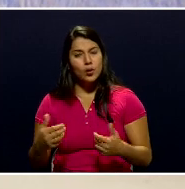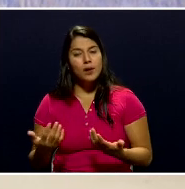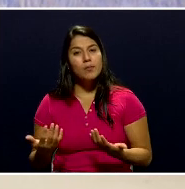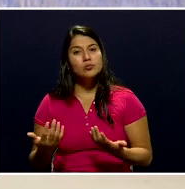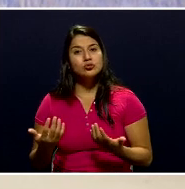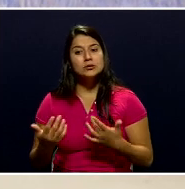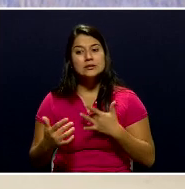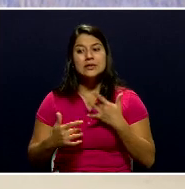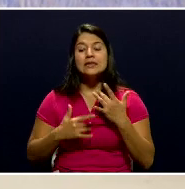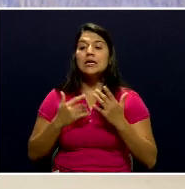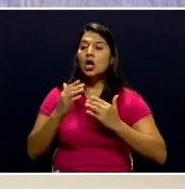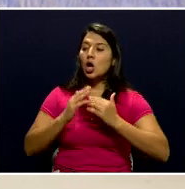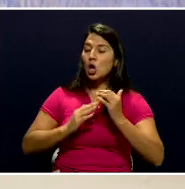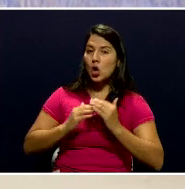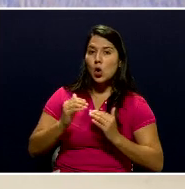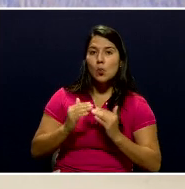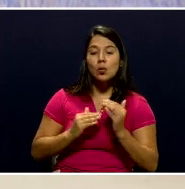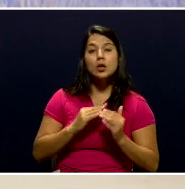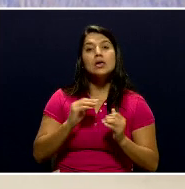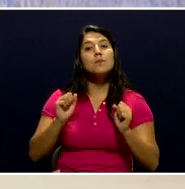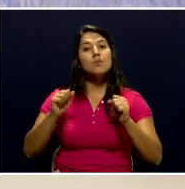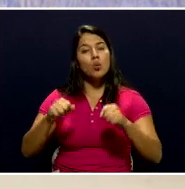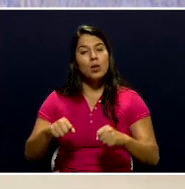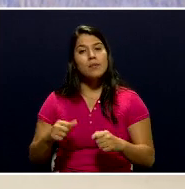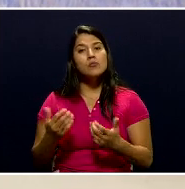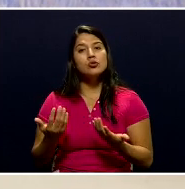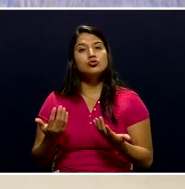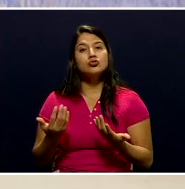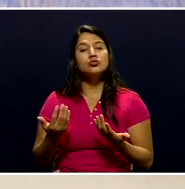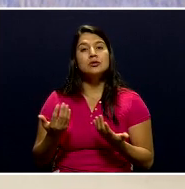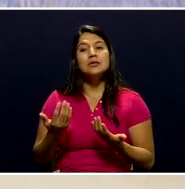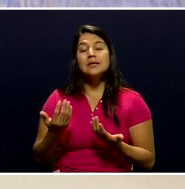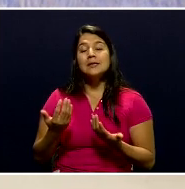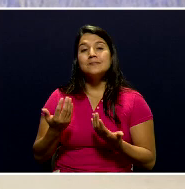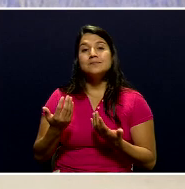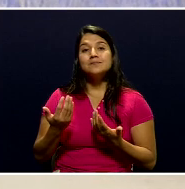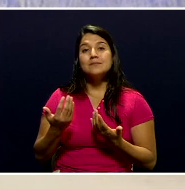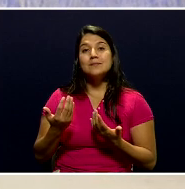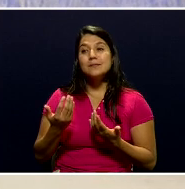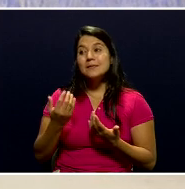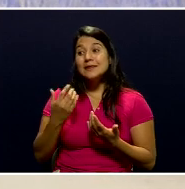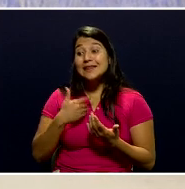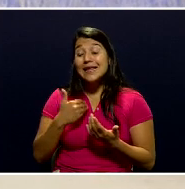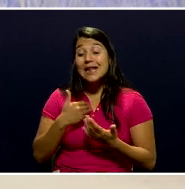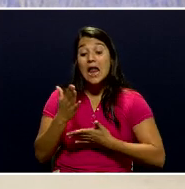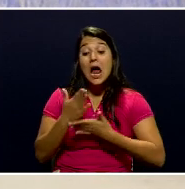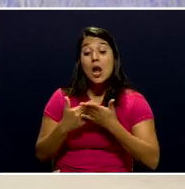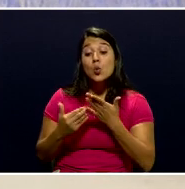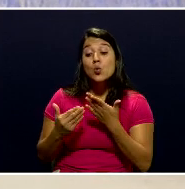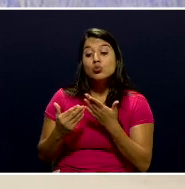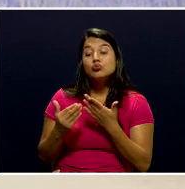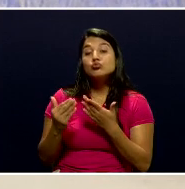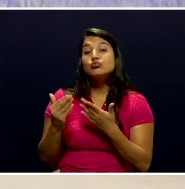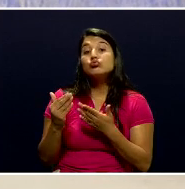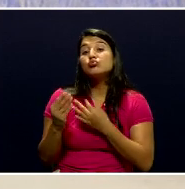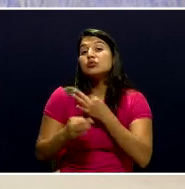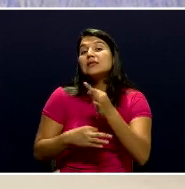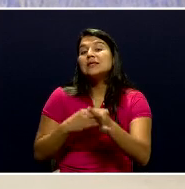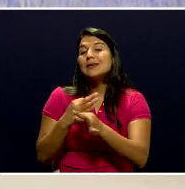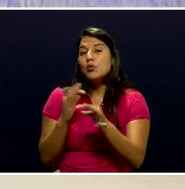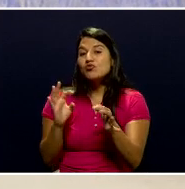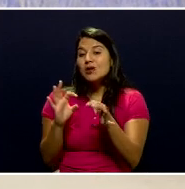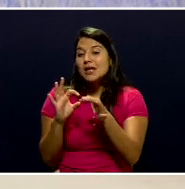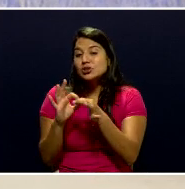encontrar de alguna manera algún tipo de cercanía, algún tipo de identidad con